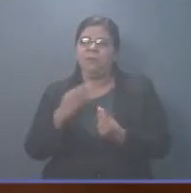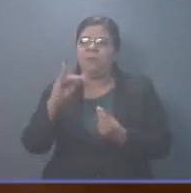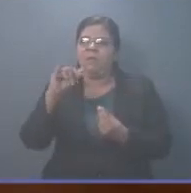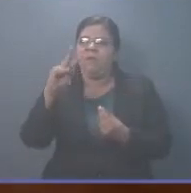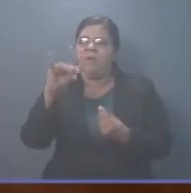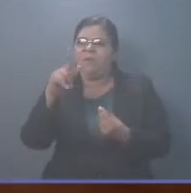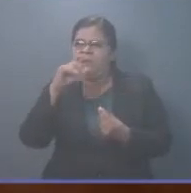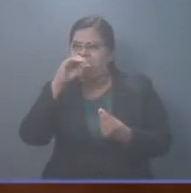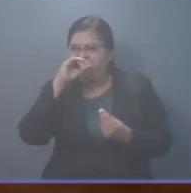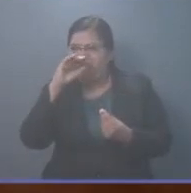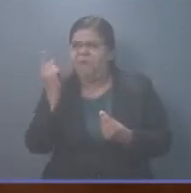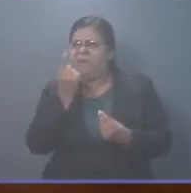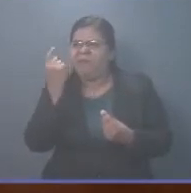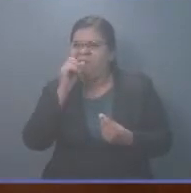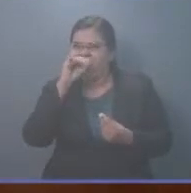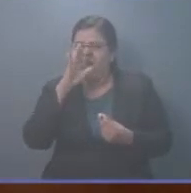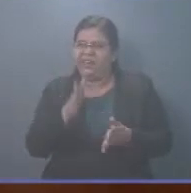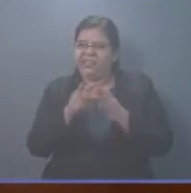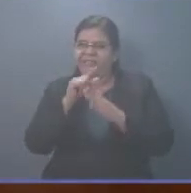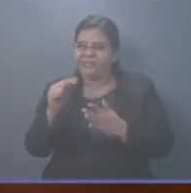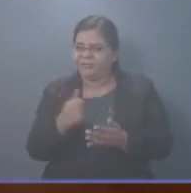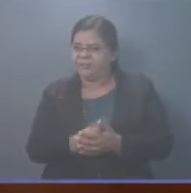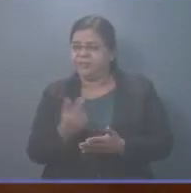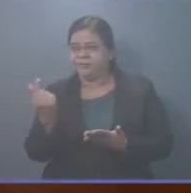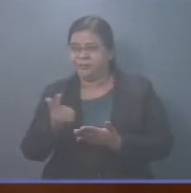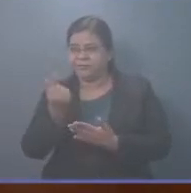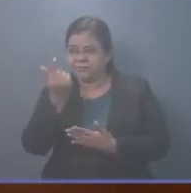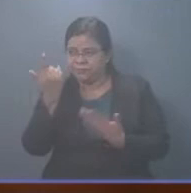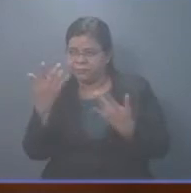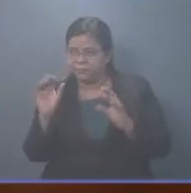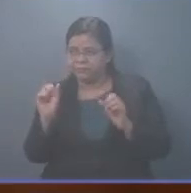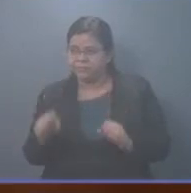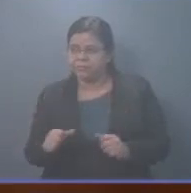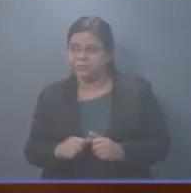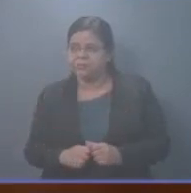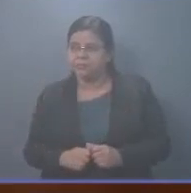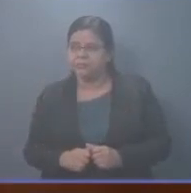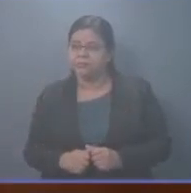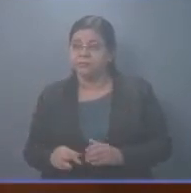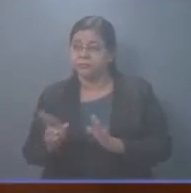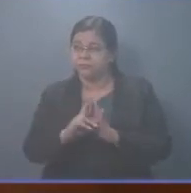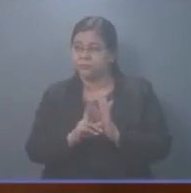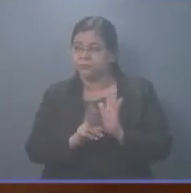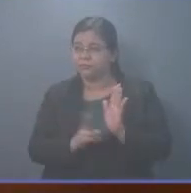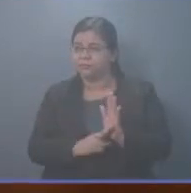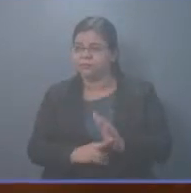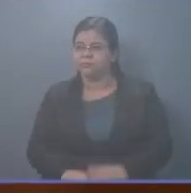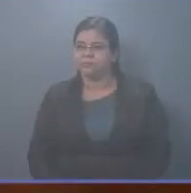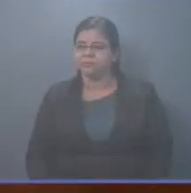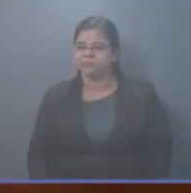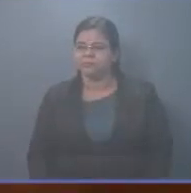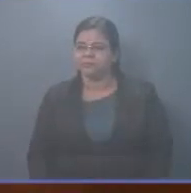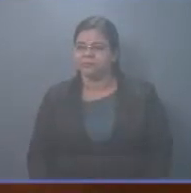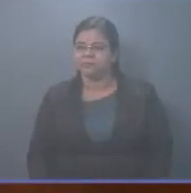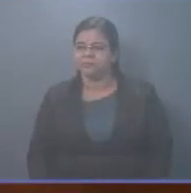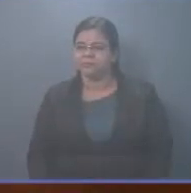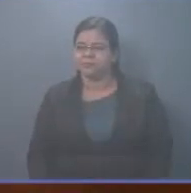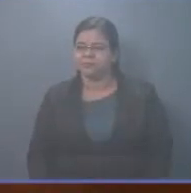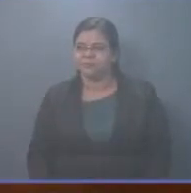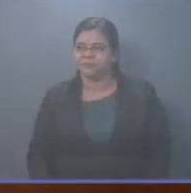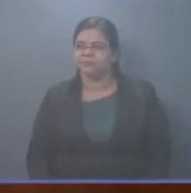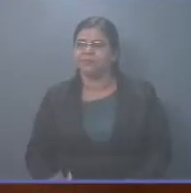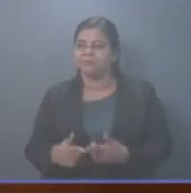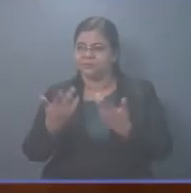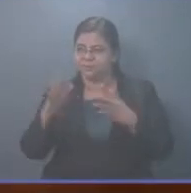dejó que los institutos técnicos y universidades iban a ser elegidos por medio del reglamento. Entonces la propuesta diría así: asimismo